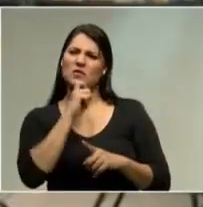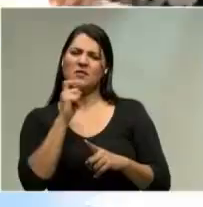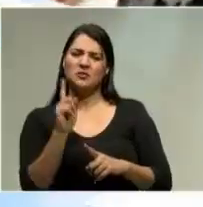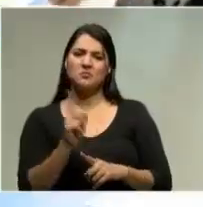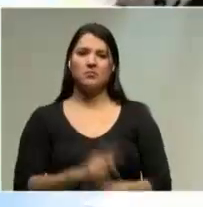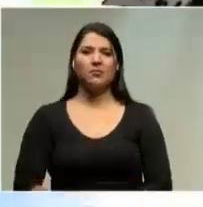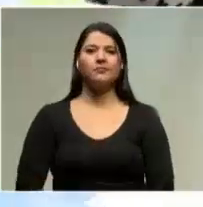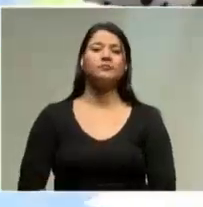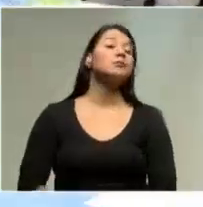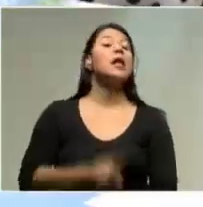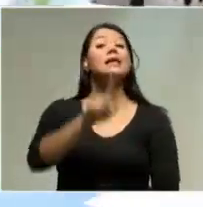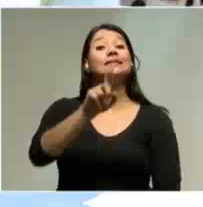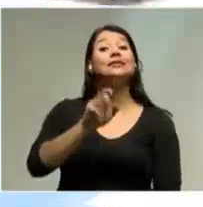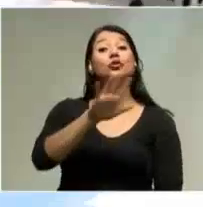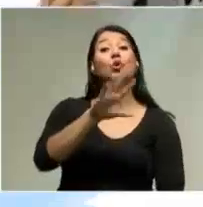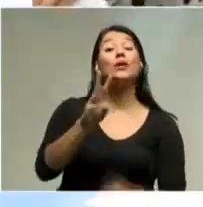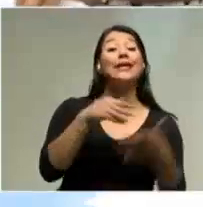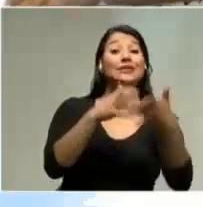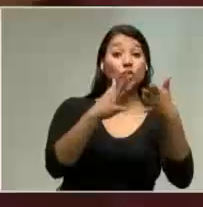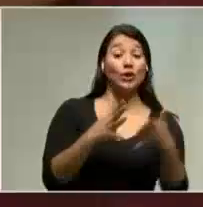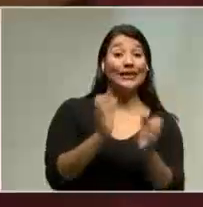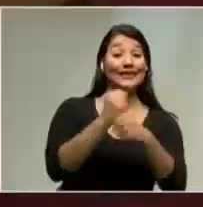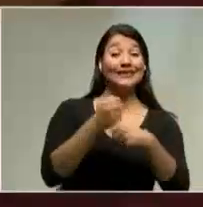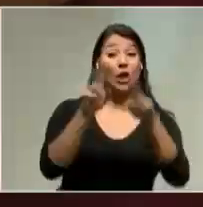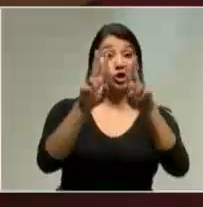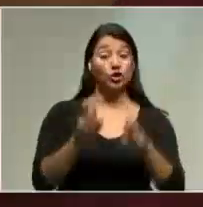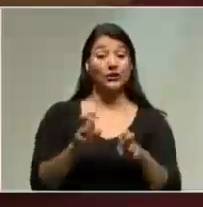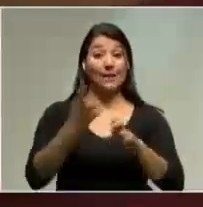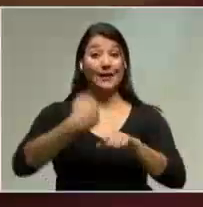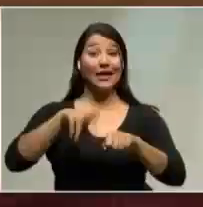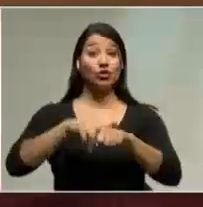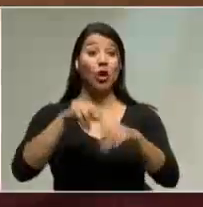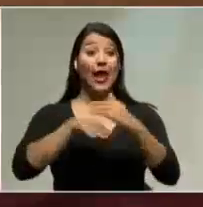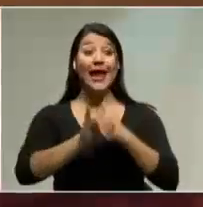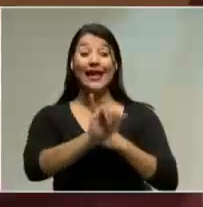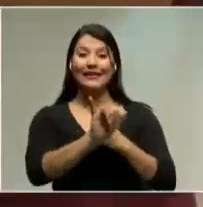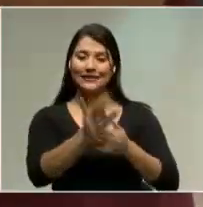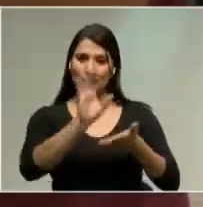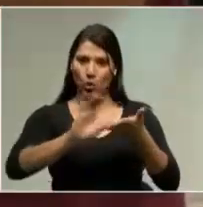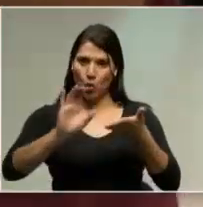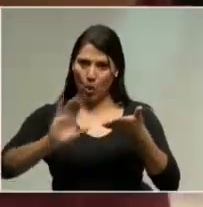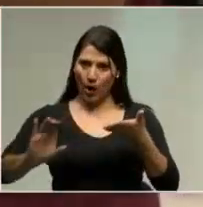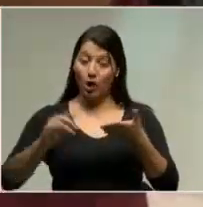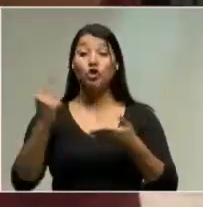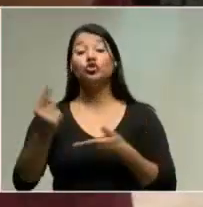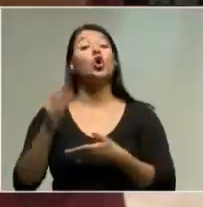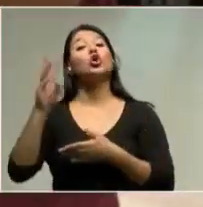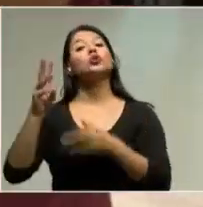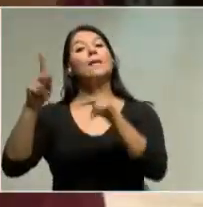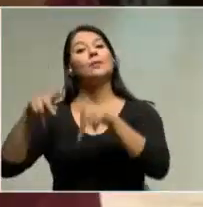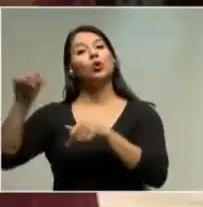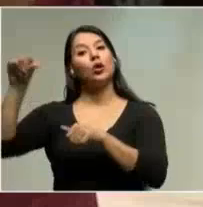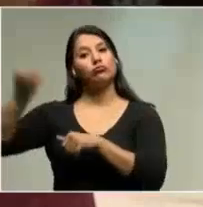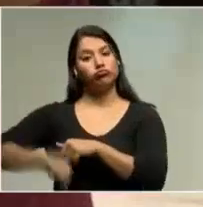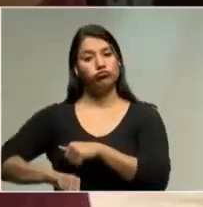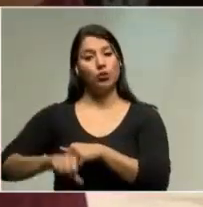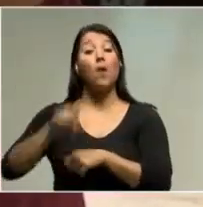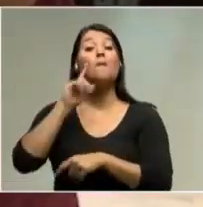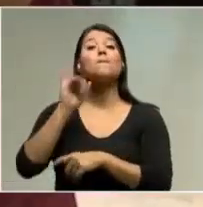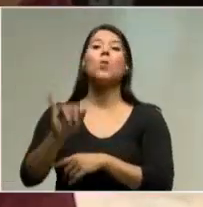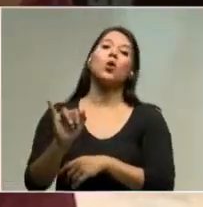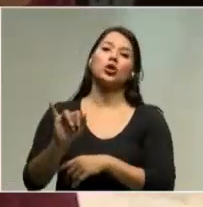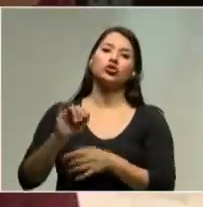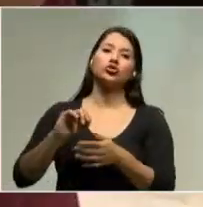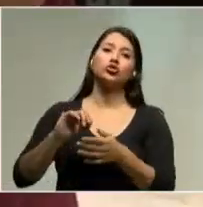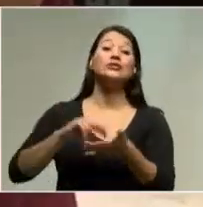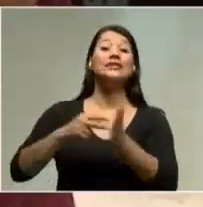parecen. De 156 estudiantes que realizaron las pruebas nacionales en este centro educativo, solo 6 reprobaron, por lo que la promoción